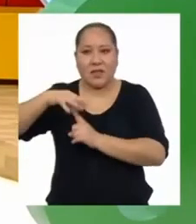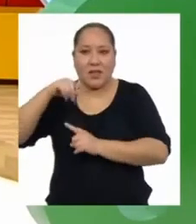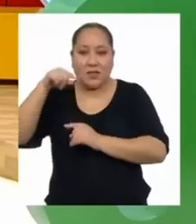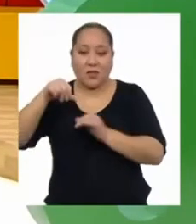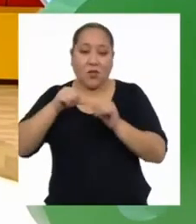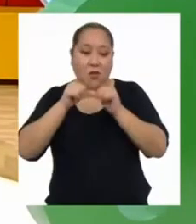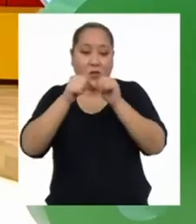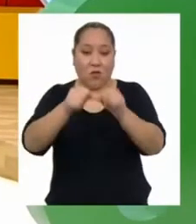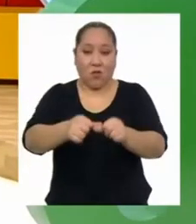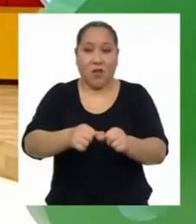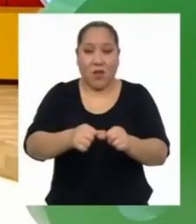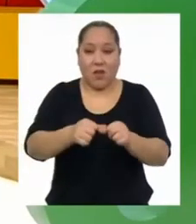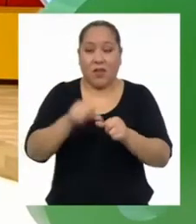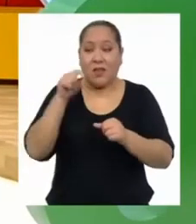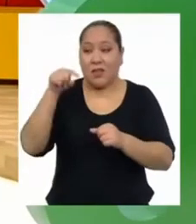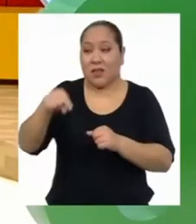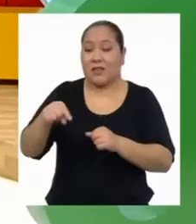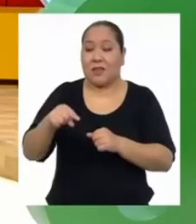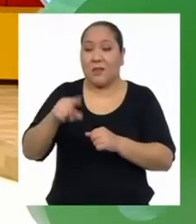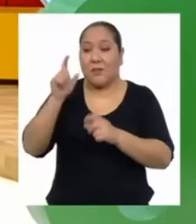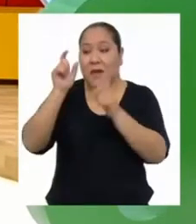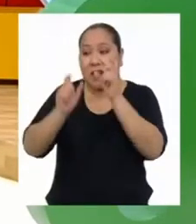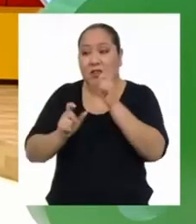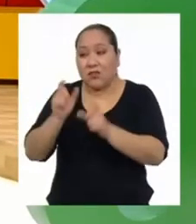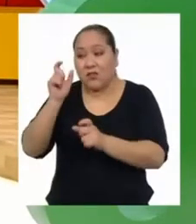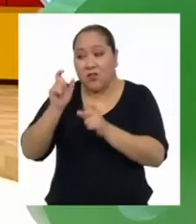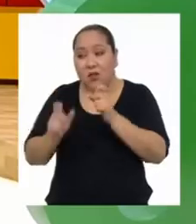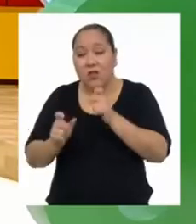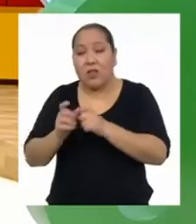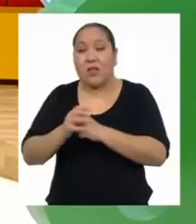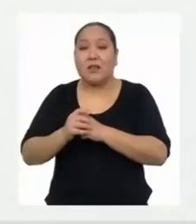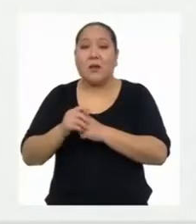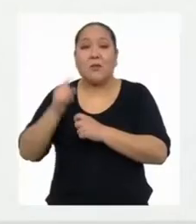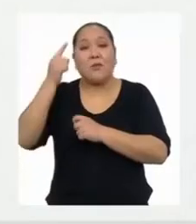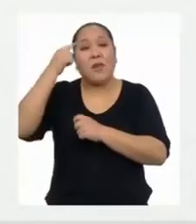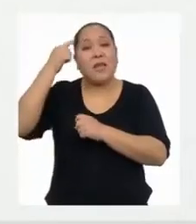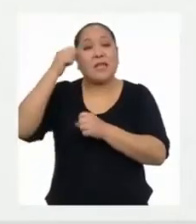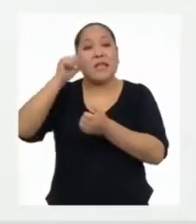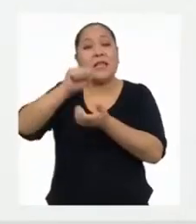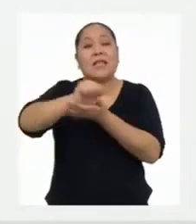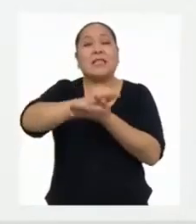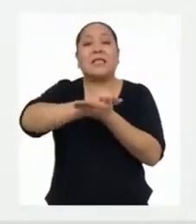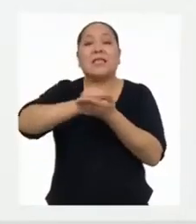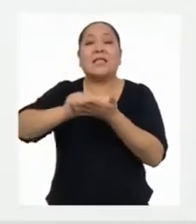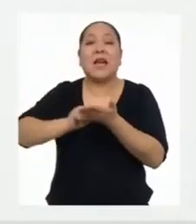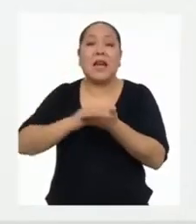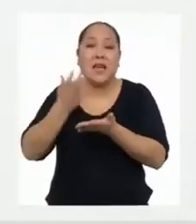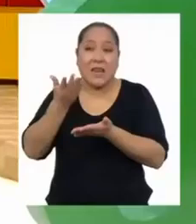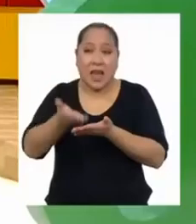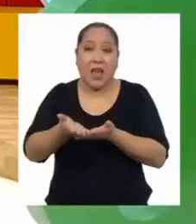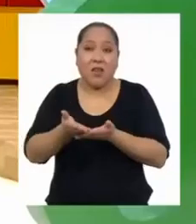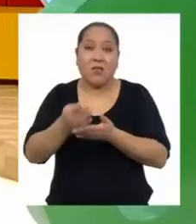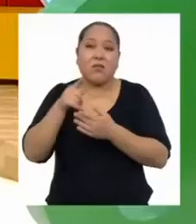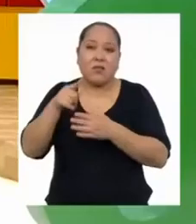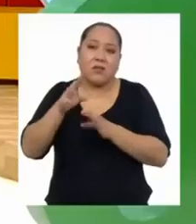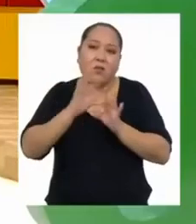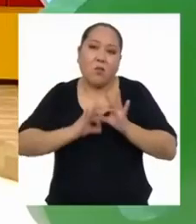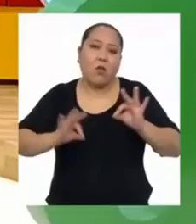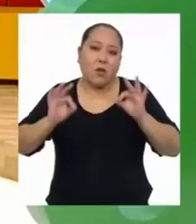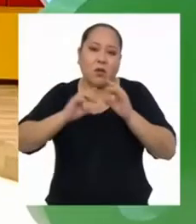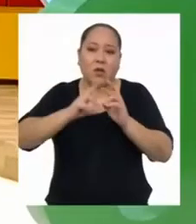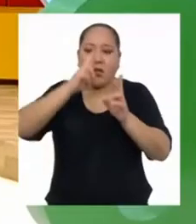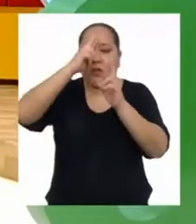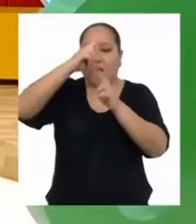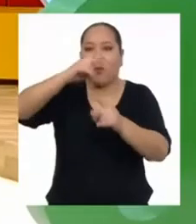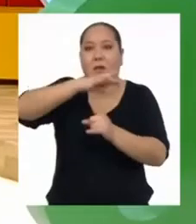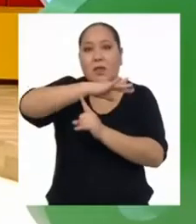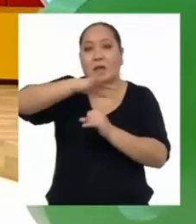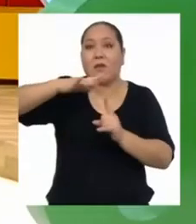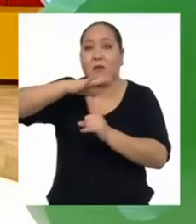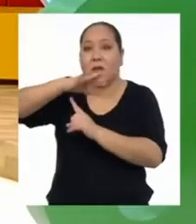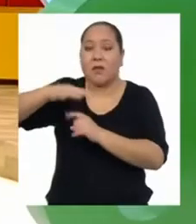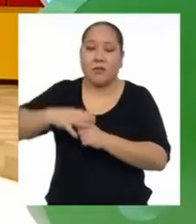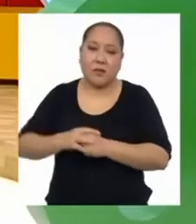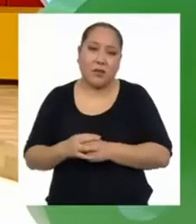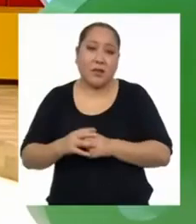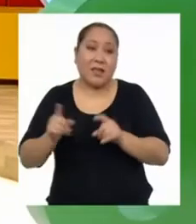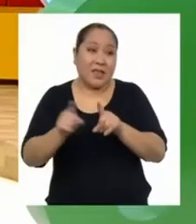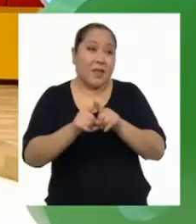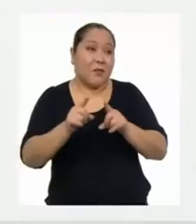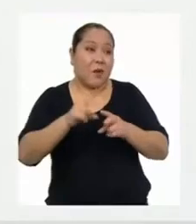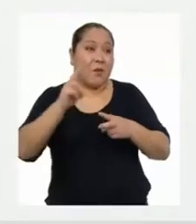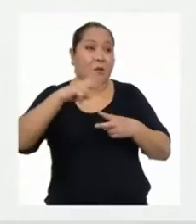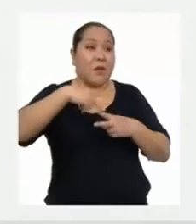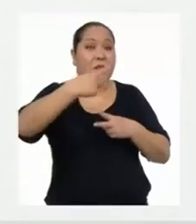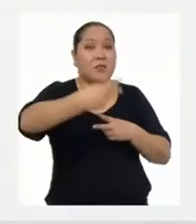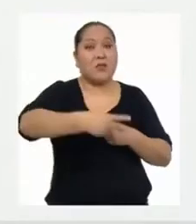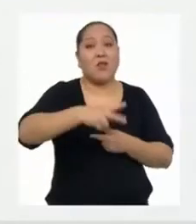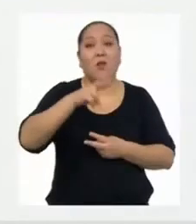personas que la consideran sagrada. Así influyó Wilber en mí. ¡Qué chévere! También voy a referirme a mi vecino, el señor